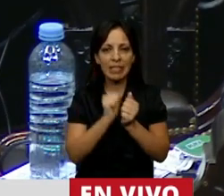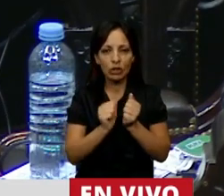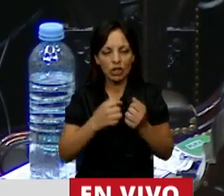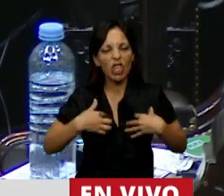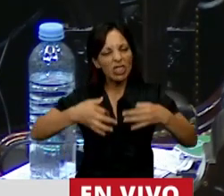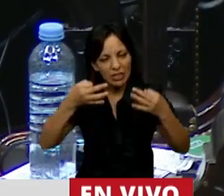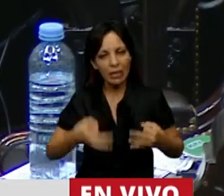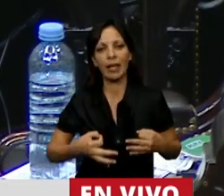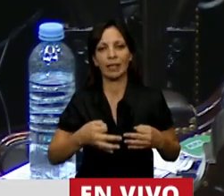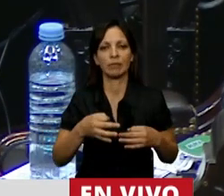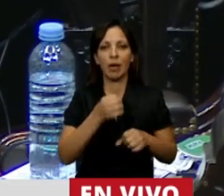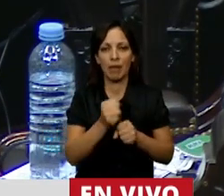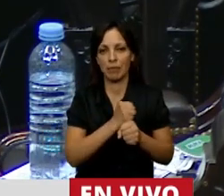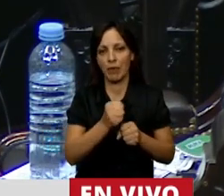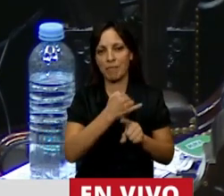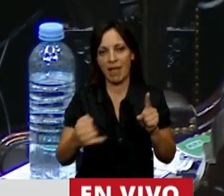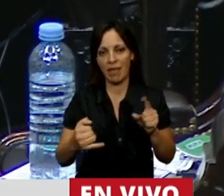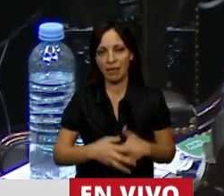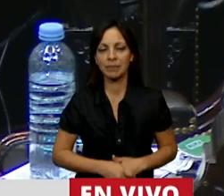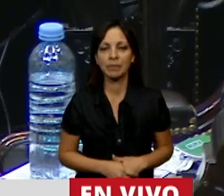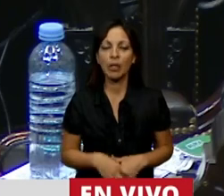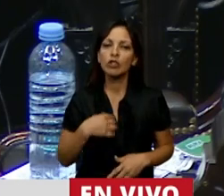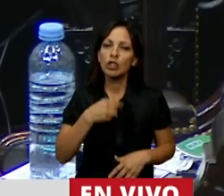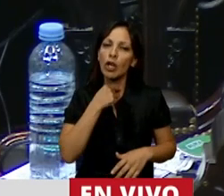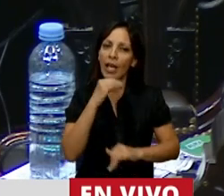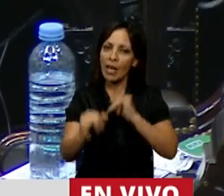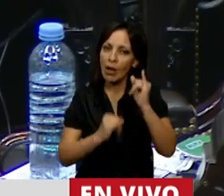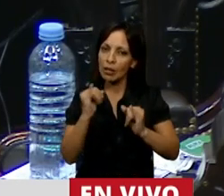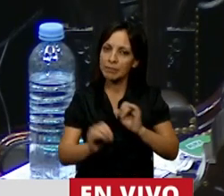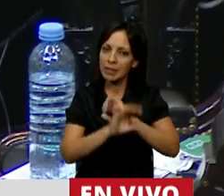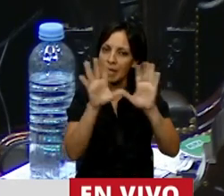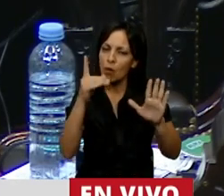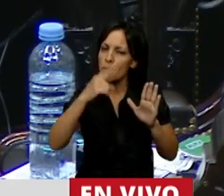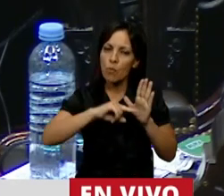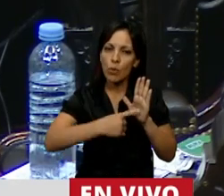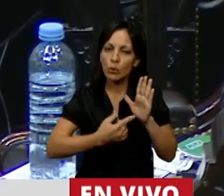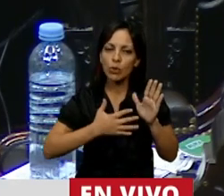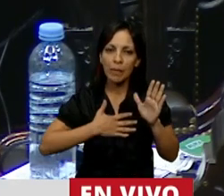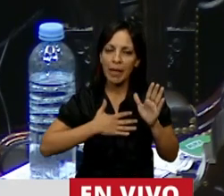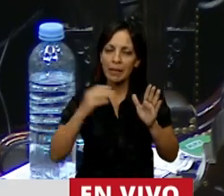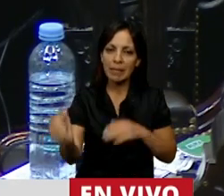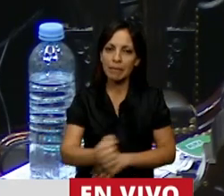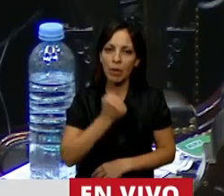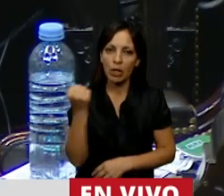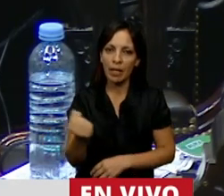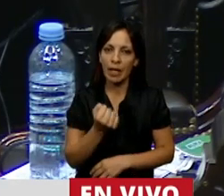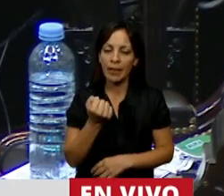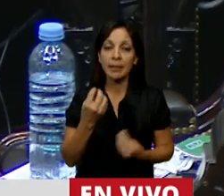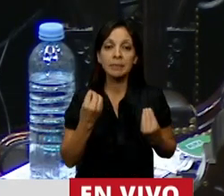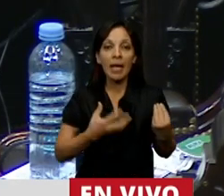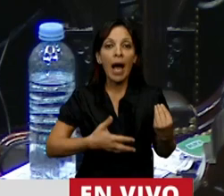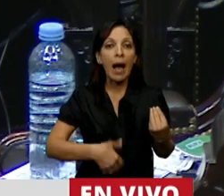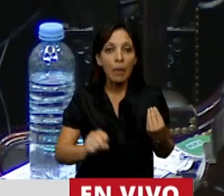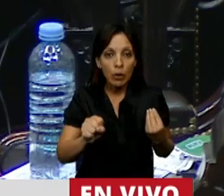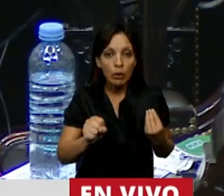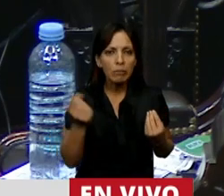sanción. Quiero hacer énfasis en un punto que para mí es central en esta discusión. Los abortos